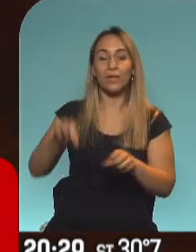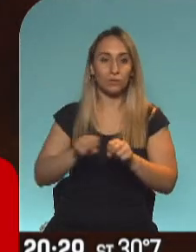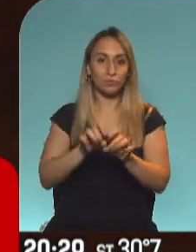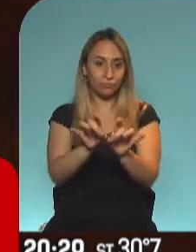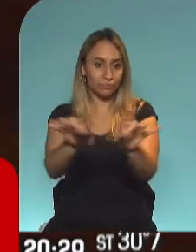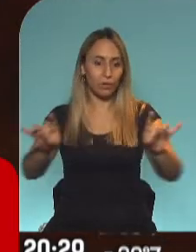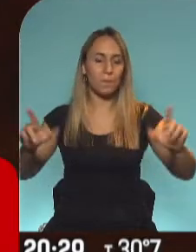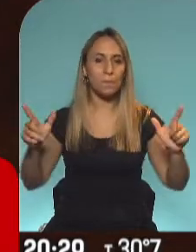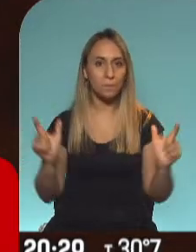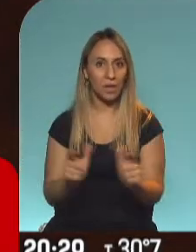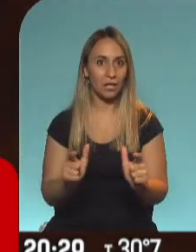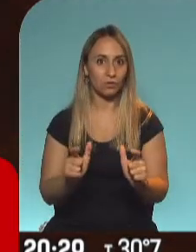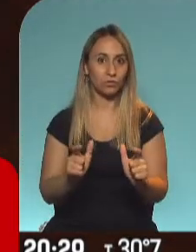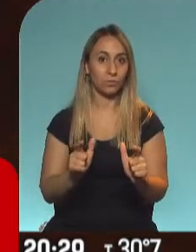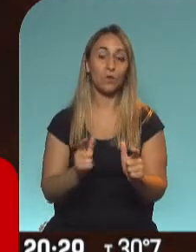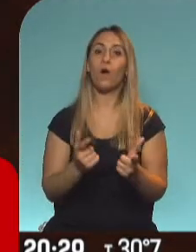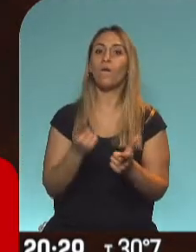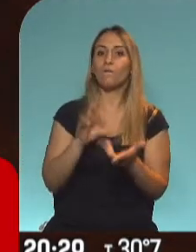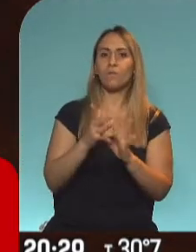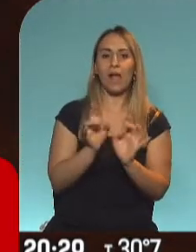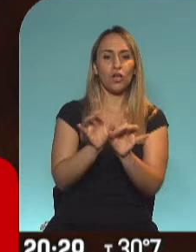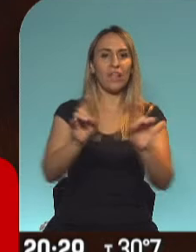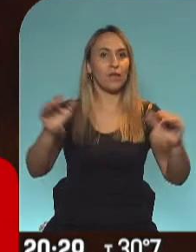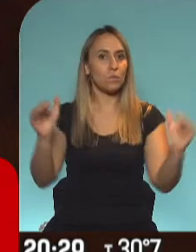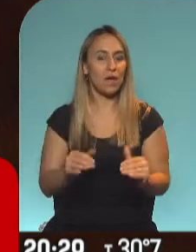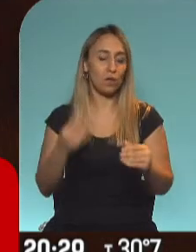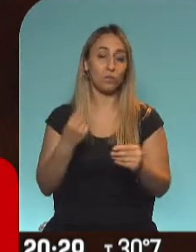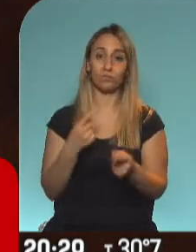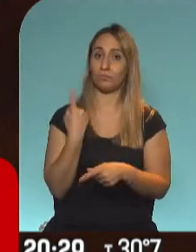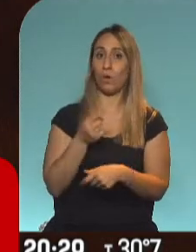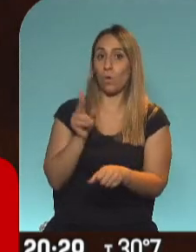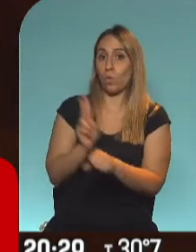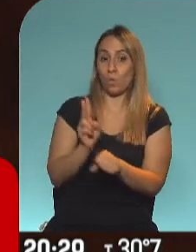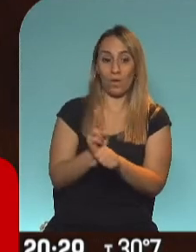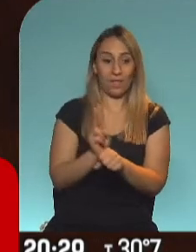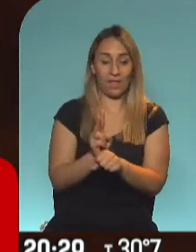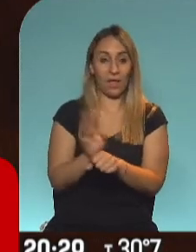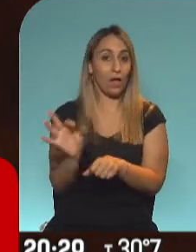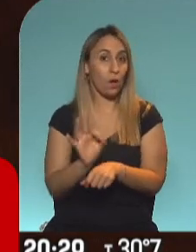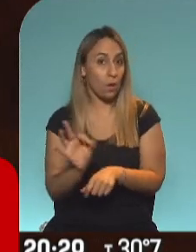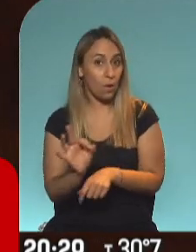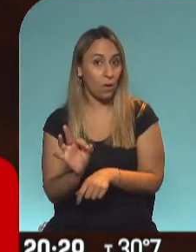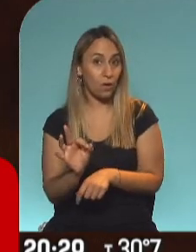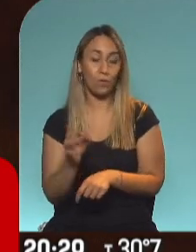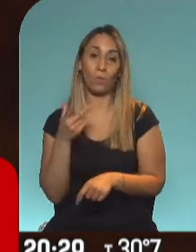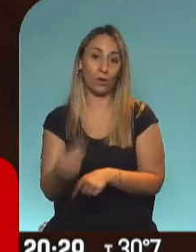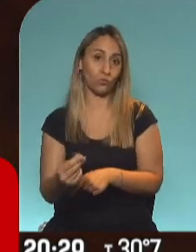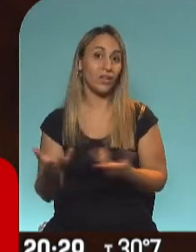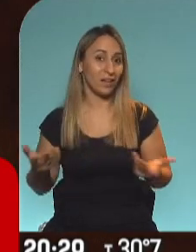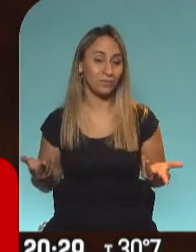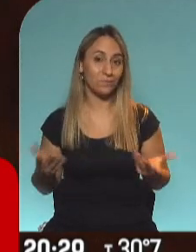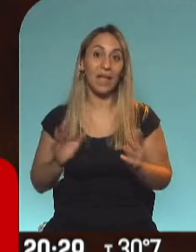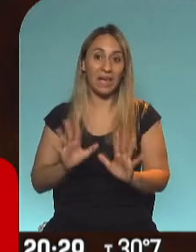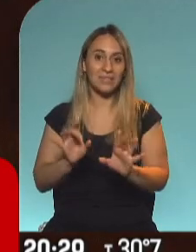circulación es o cuidándonos de todas las medidas generales que estamos tomando o teniendo una vacuna. ¿Está claro lo que digo? Entonces,